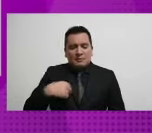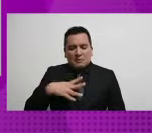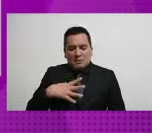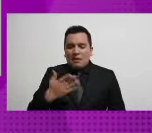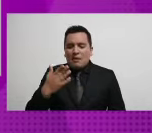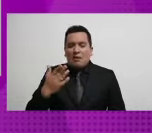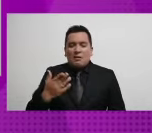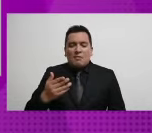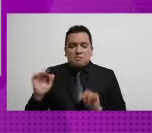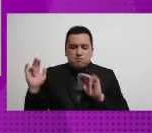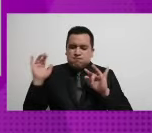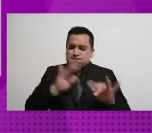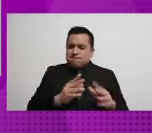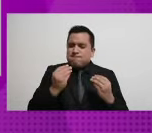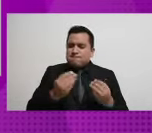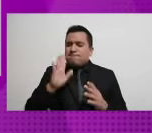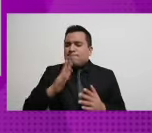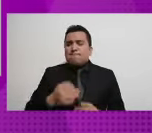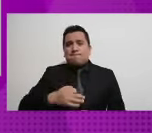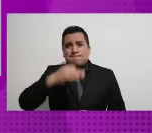vamos a tener una fiesta electoral.